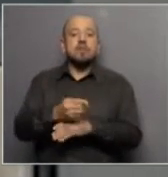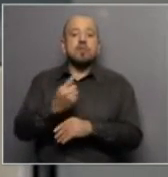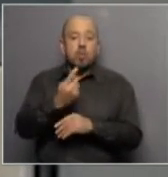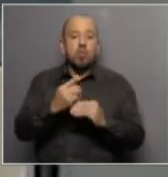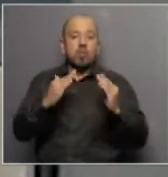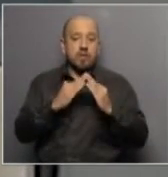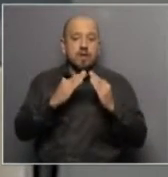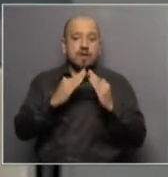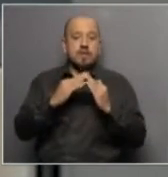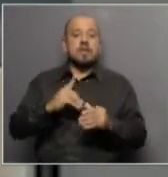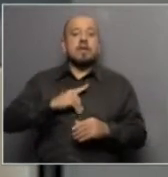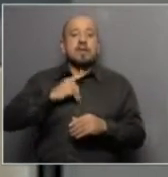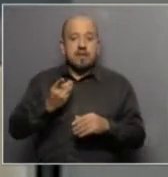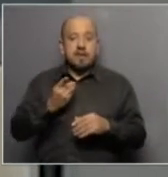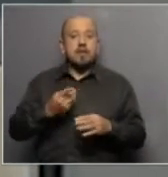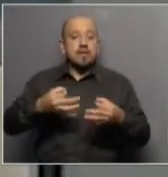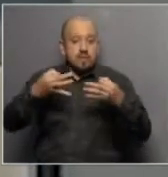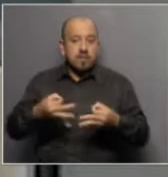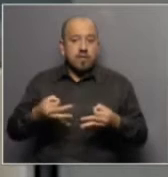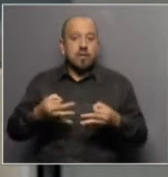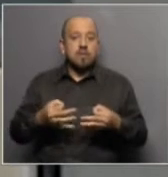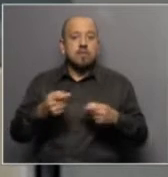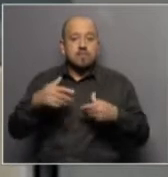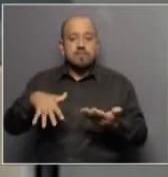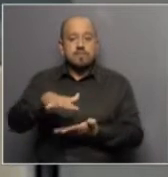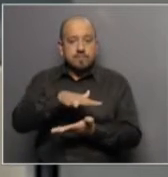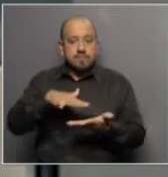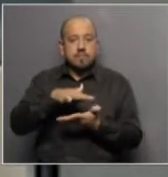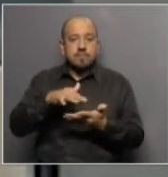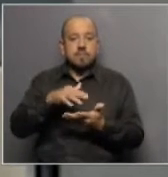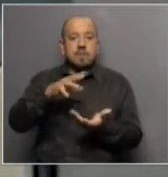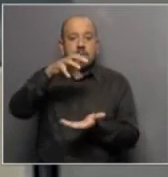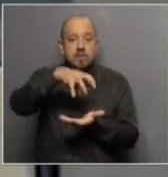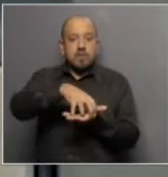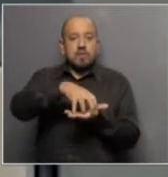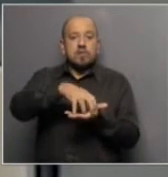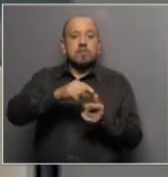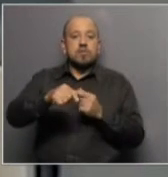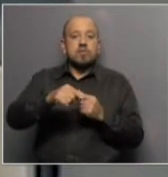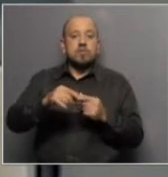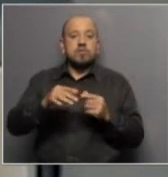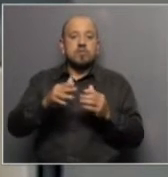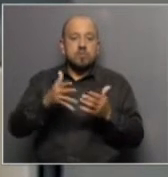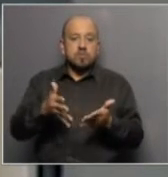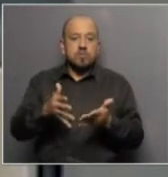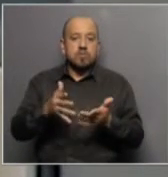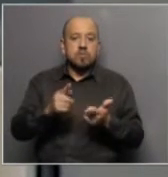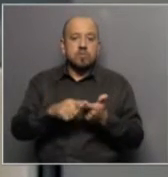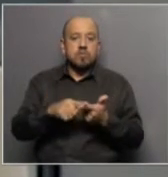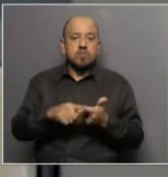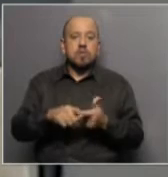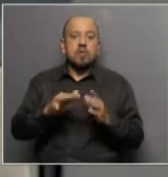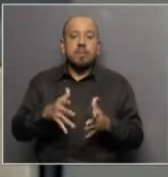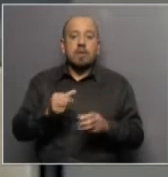vivienda digna, bien ubicada, con una buena localización, una buena estructura, y que